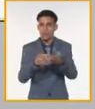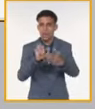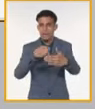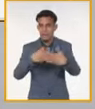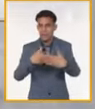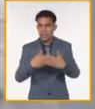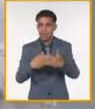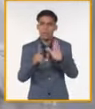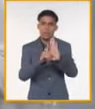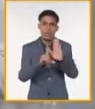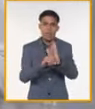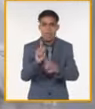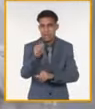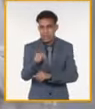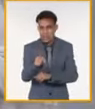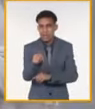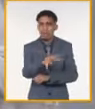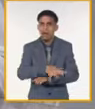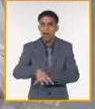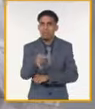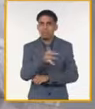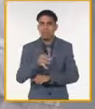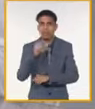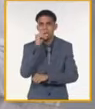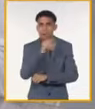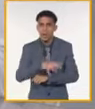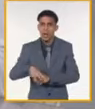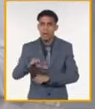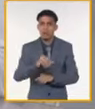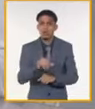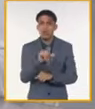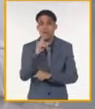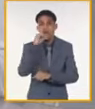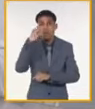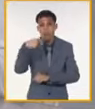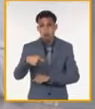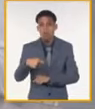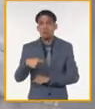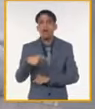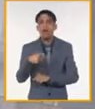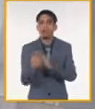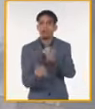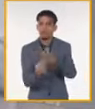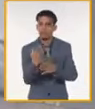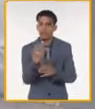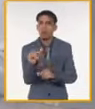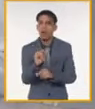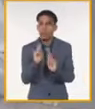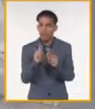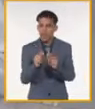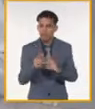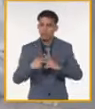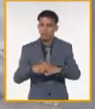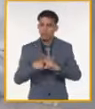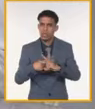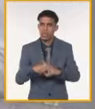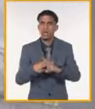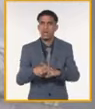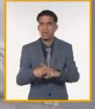nuevos actores las normas que que se implementan persiguen eso corregir un grupo de vacíos legales que